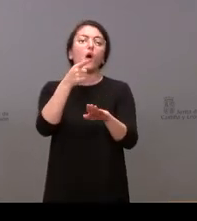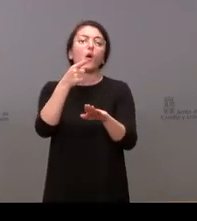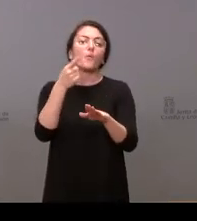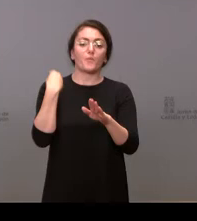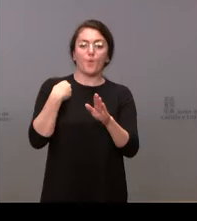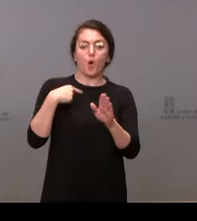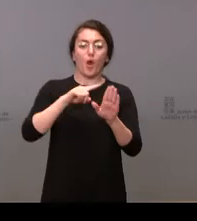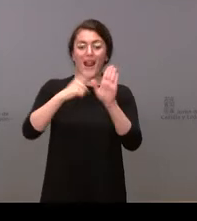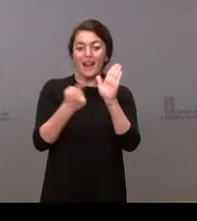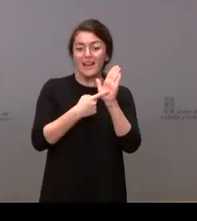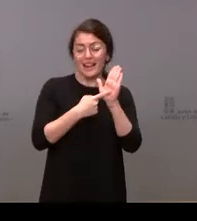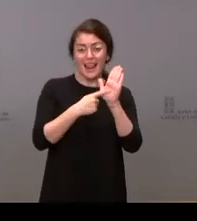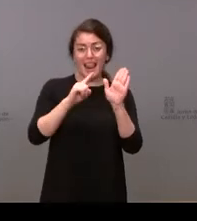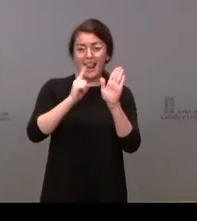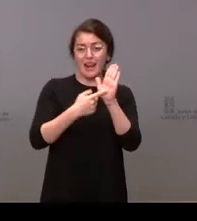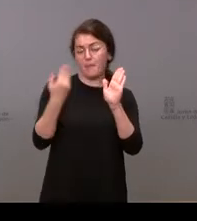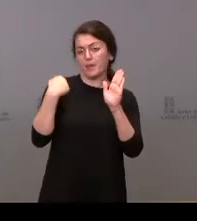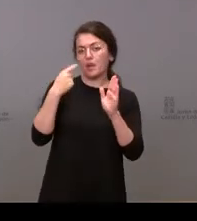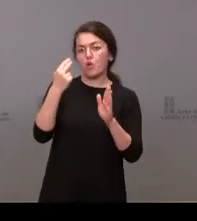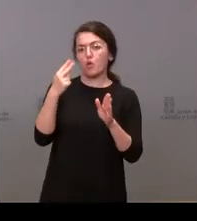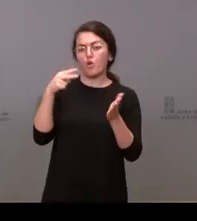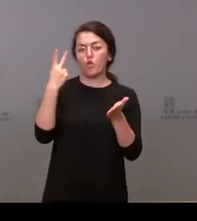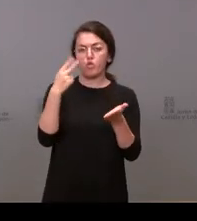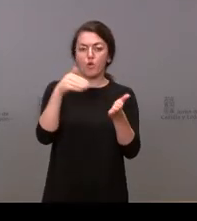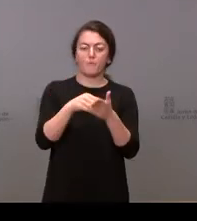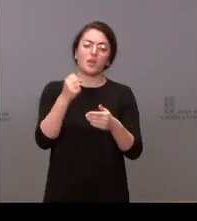Estatal de Transparencia del año 2013. Para,